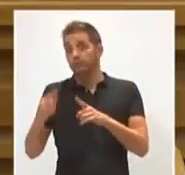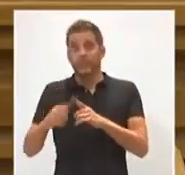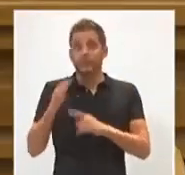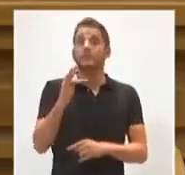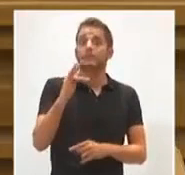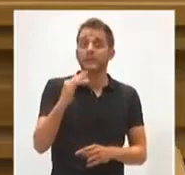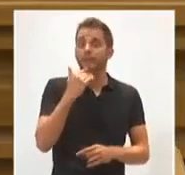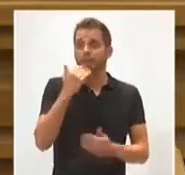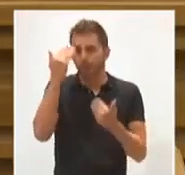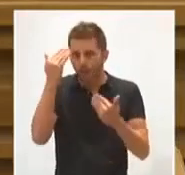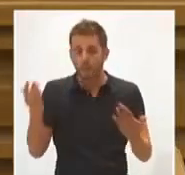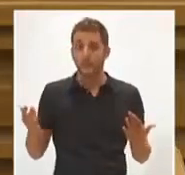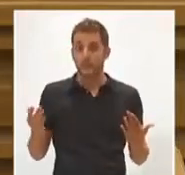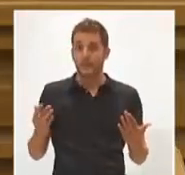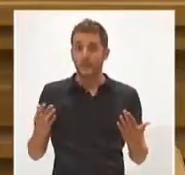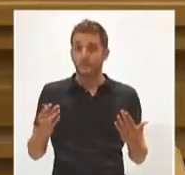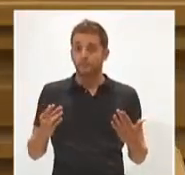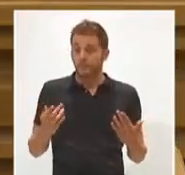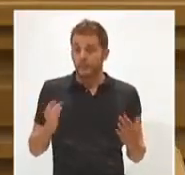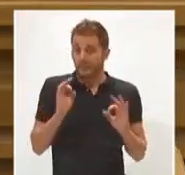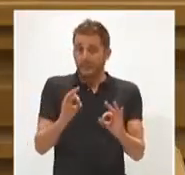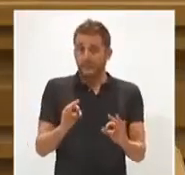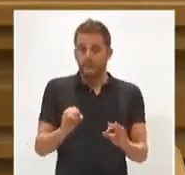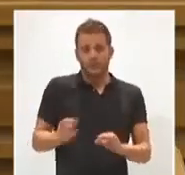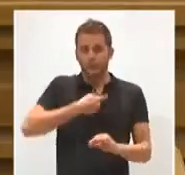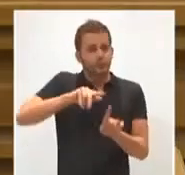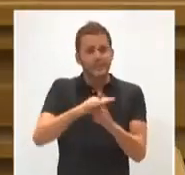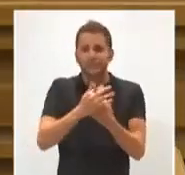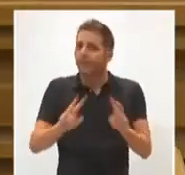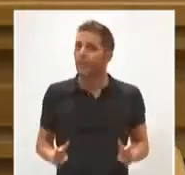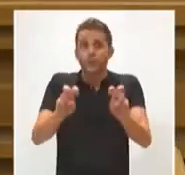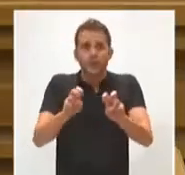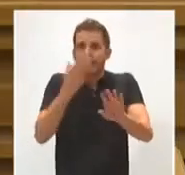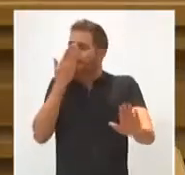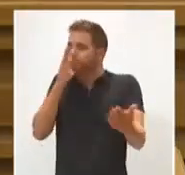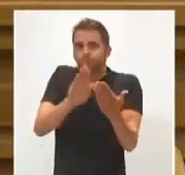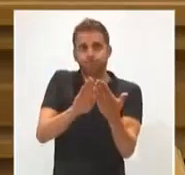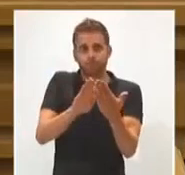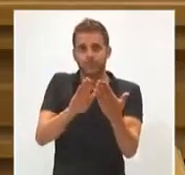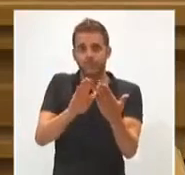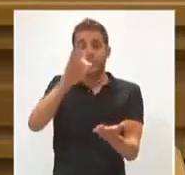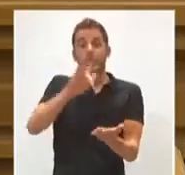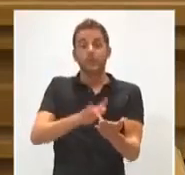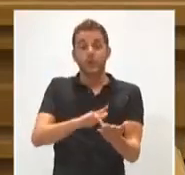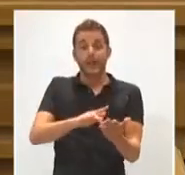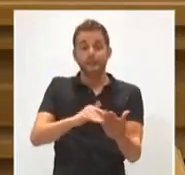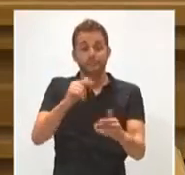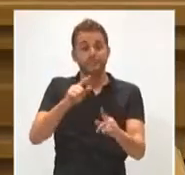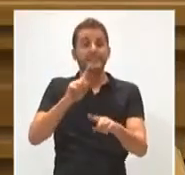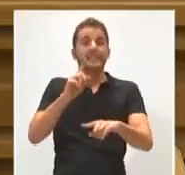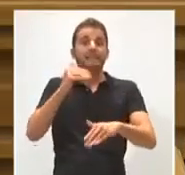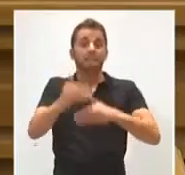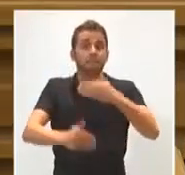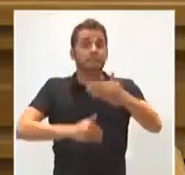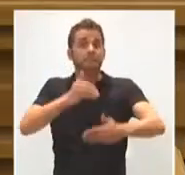abordamos una situación absolutamente indomable para todo el mundo que sin embargo a lo largo de las olas que ya hemos ido llevando nos